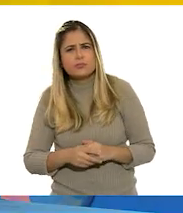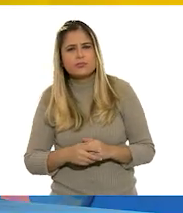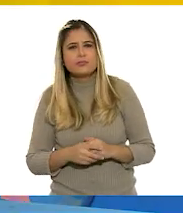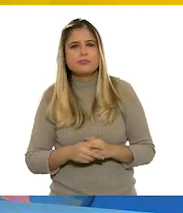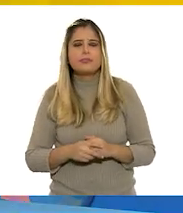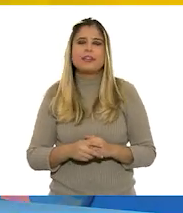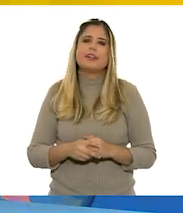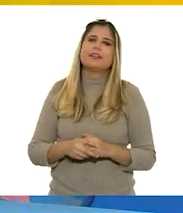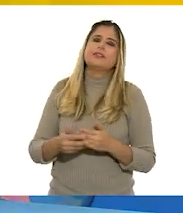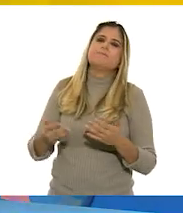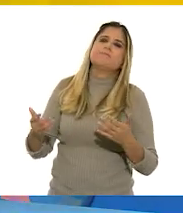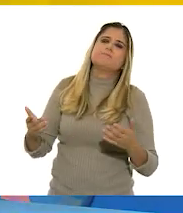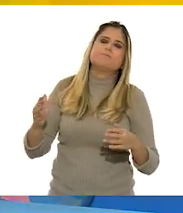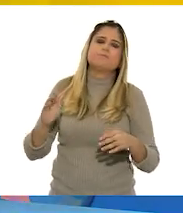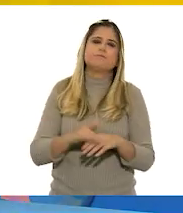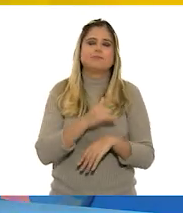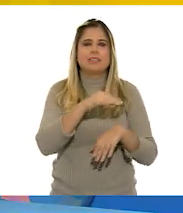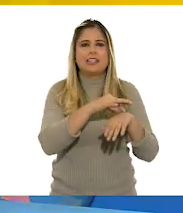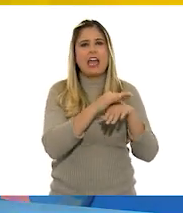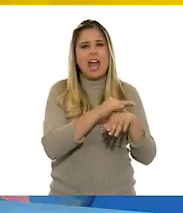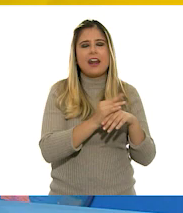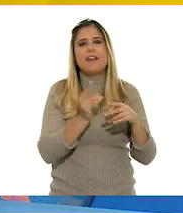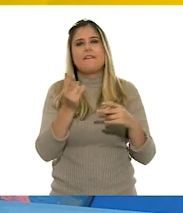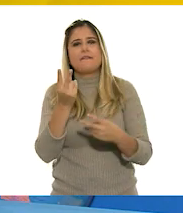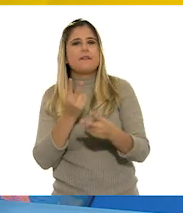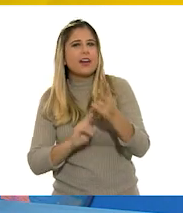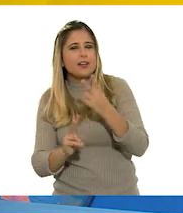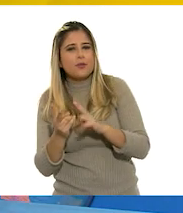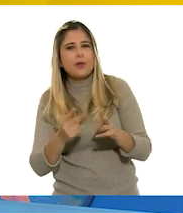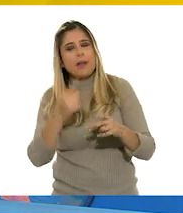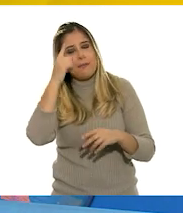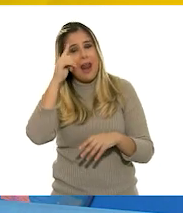Pues bueno, pues porque para la carne y las verduras,